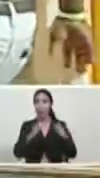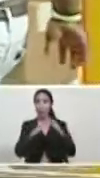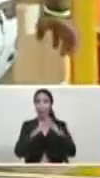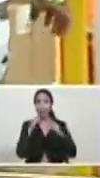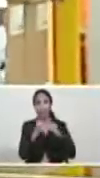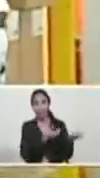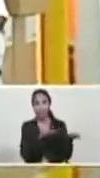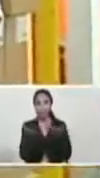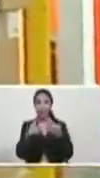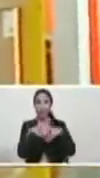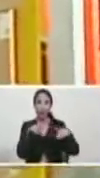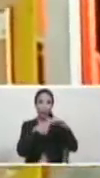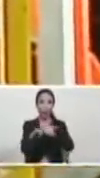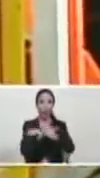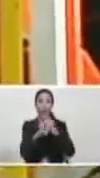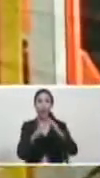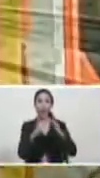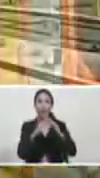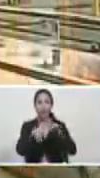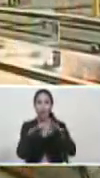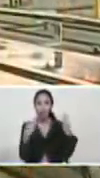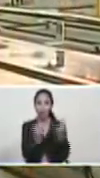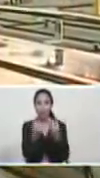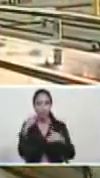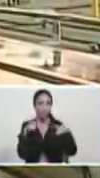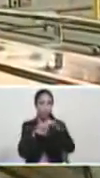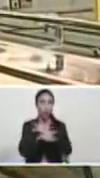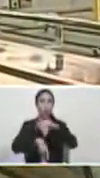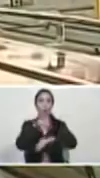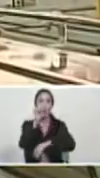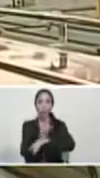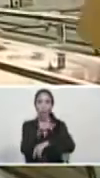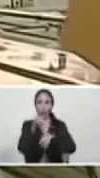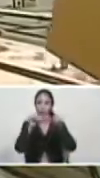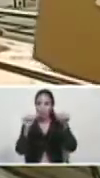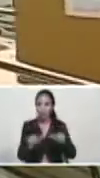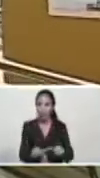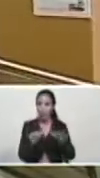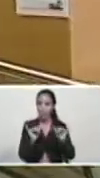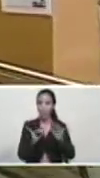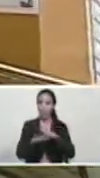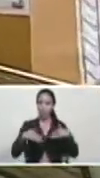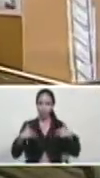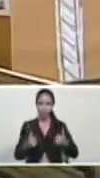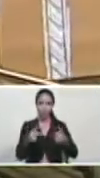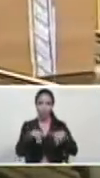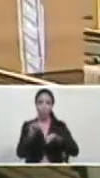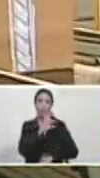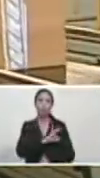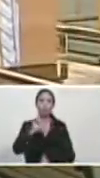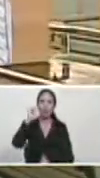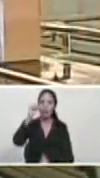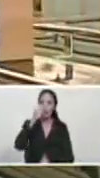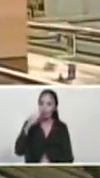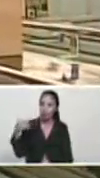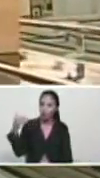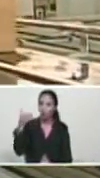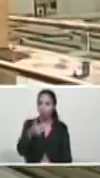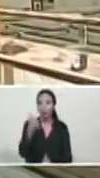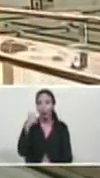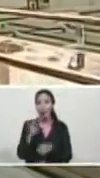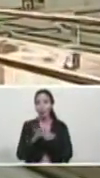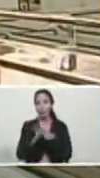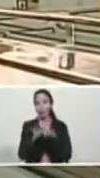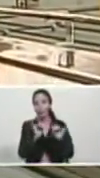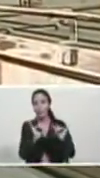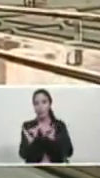llega al hogar directamente. Único sistema de salud socialista que funciona de esa manera, el nuestro,